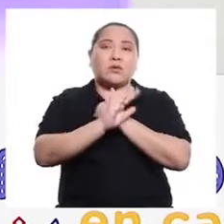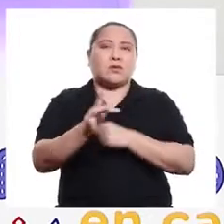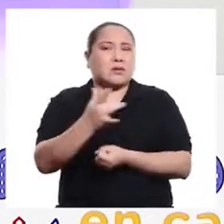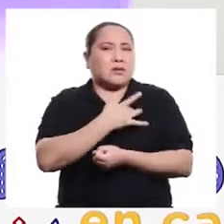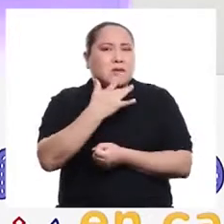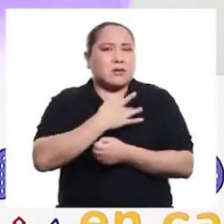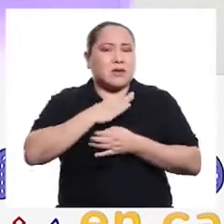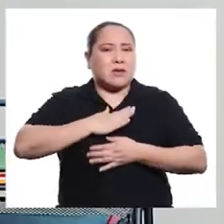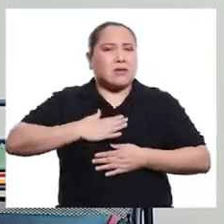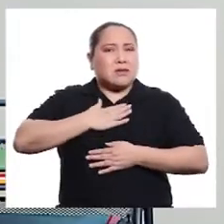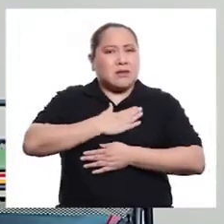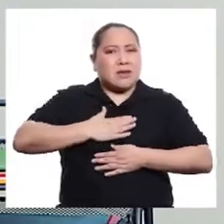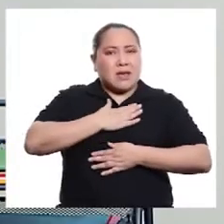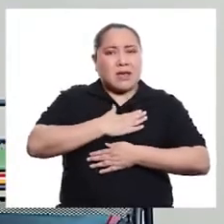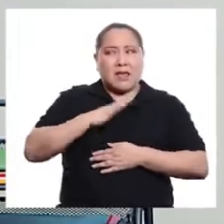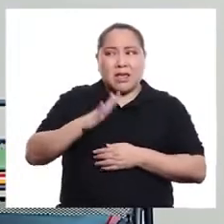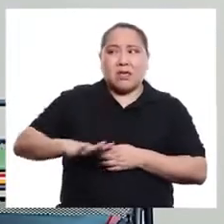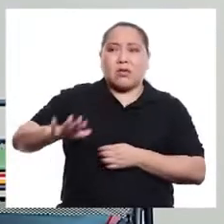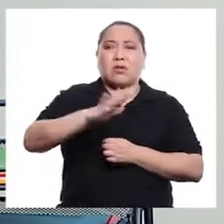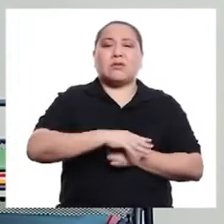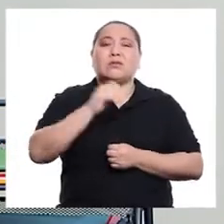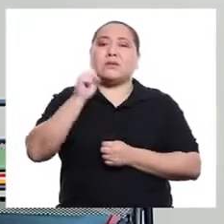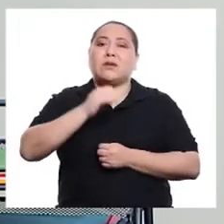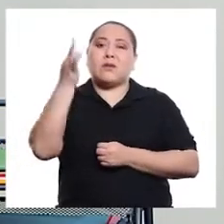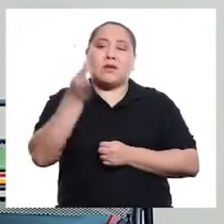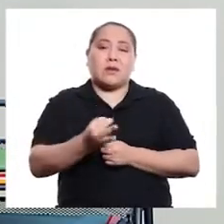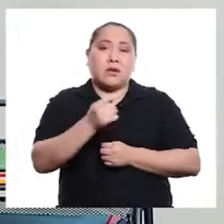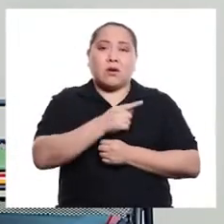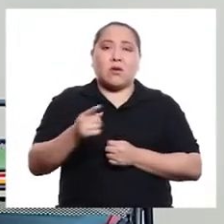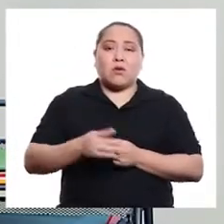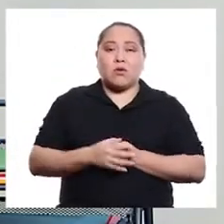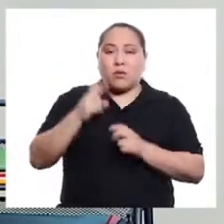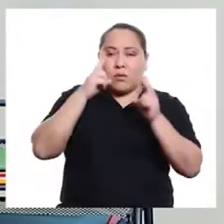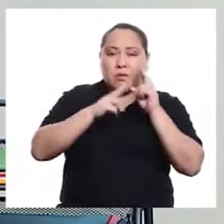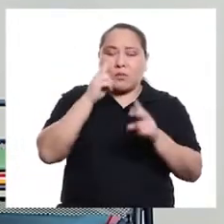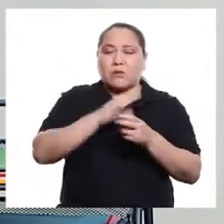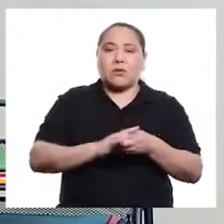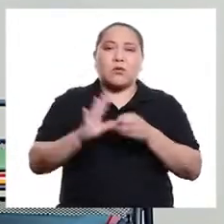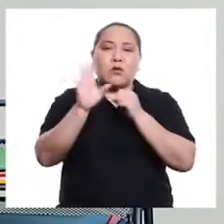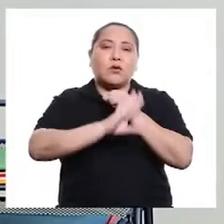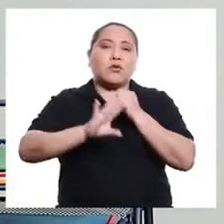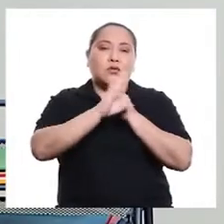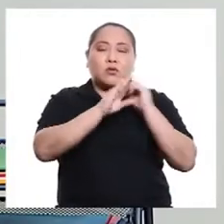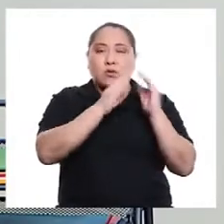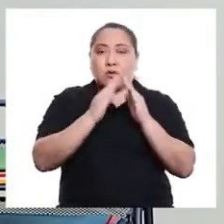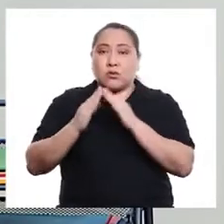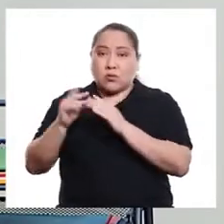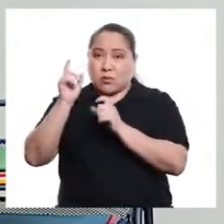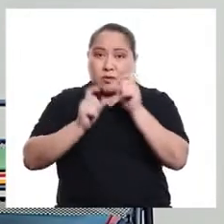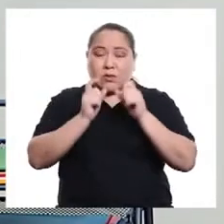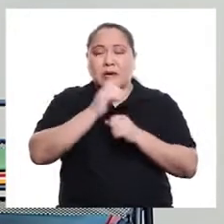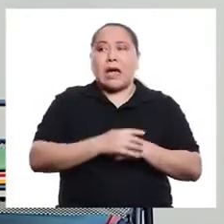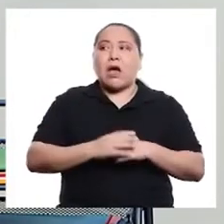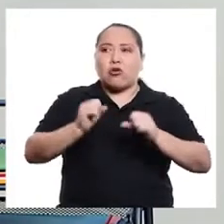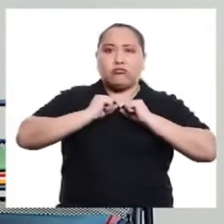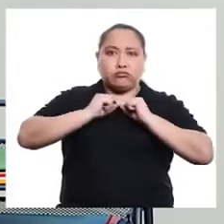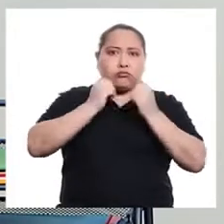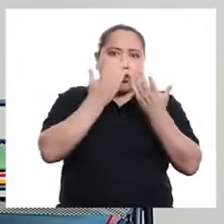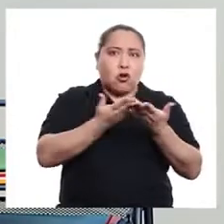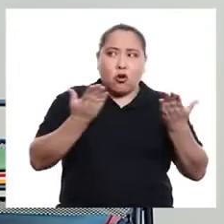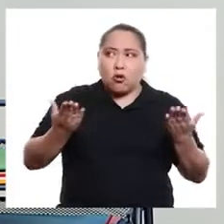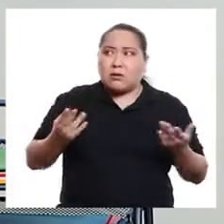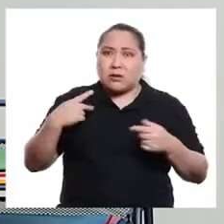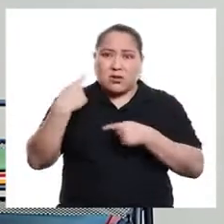de bienestar general! Es cierto, cuando percibimos seguridad ciudadana, podemos hacer nuestras actividades diarias con normalidad y